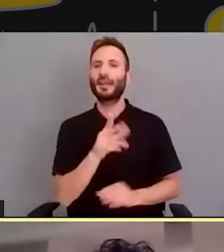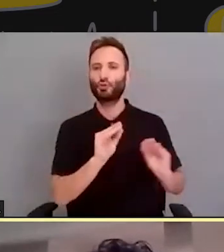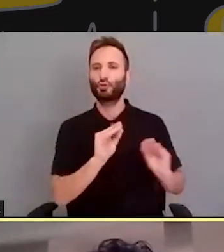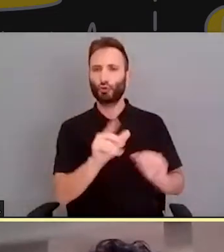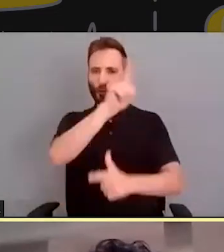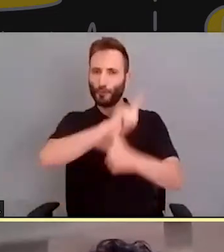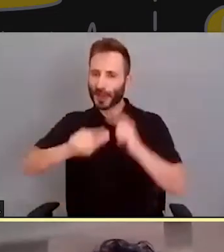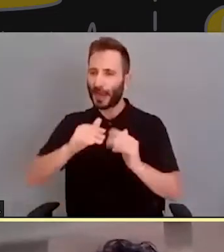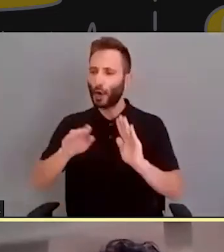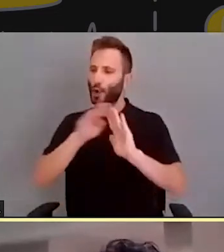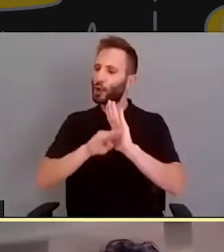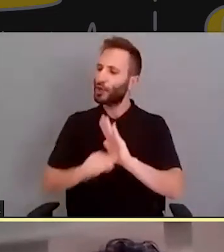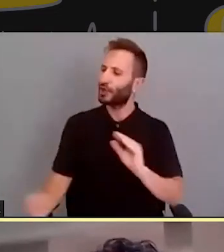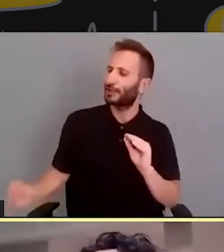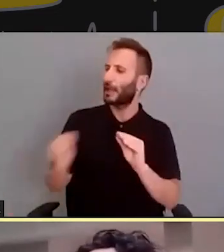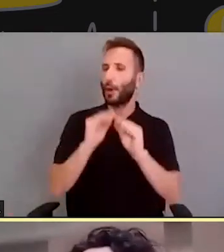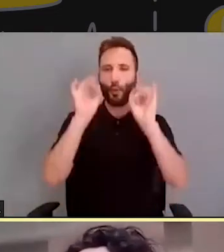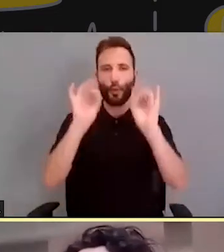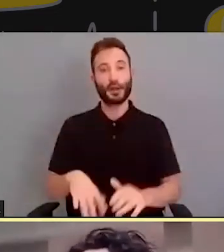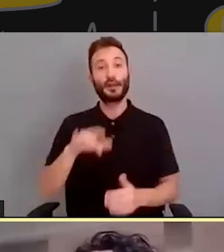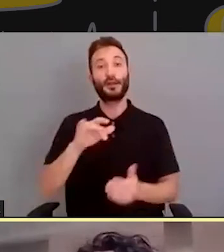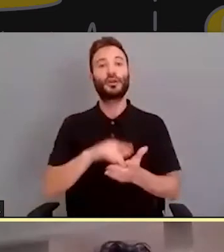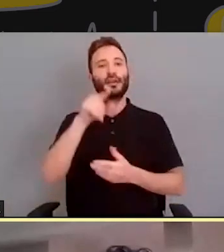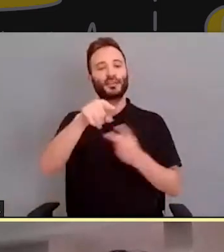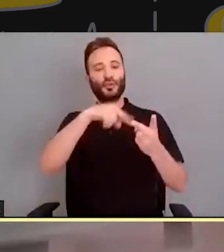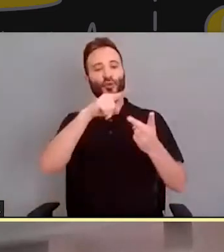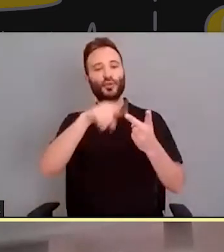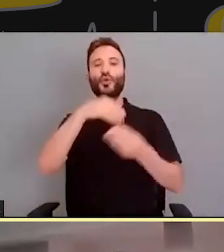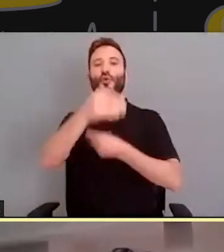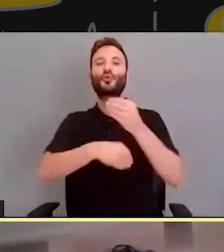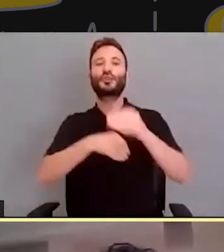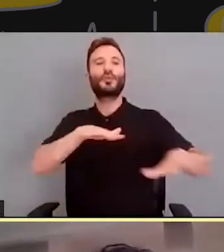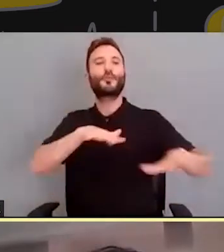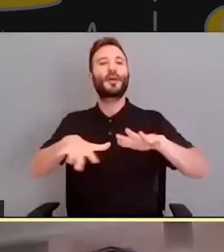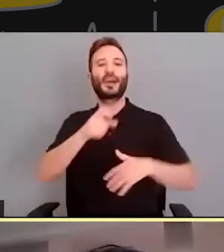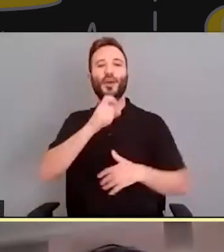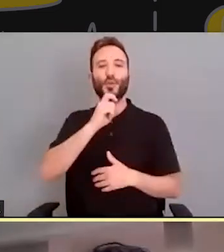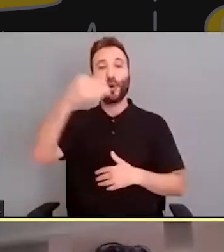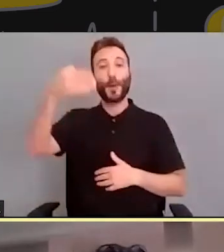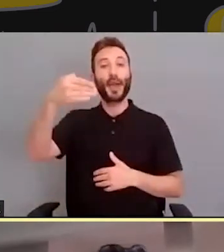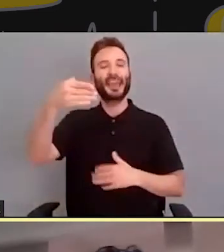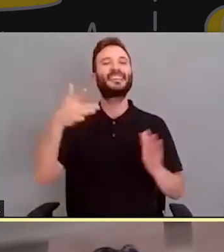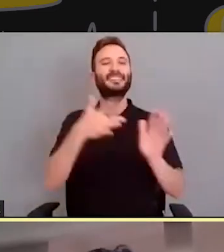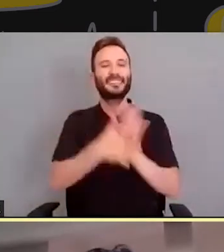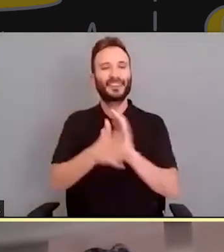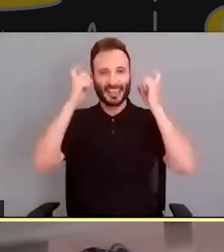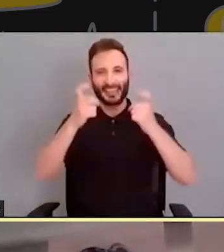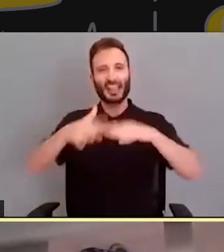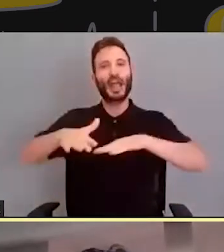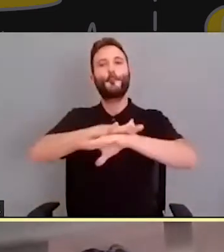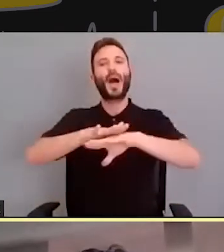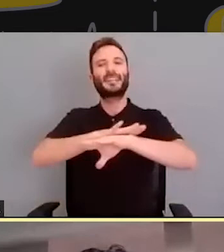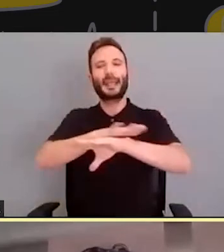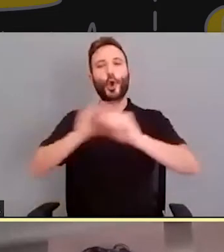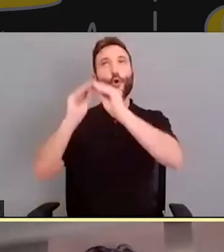mismas condiciones, ¿no? Y para ello, ¿qué hemos puesto en marcha? Bueno, pues con la B hemos intentado crear esa base común